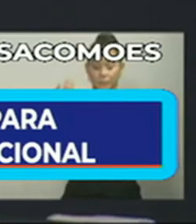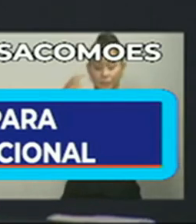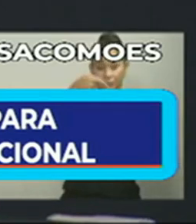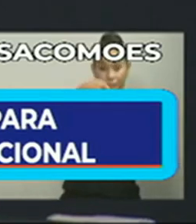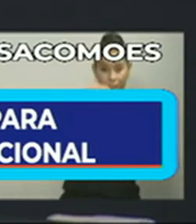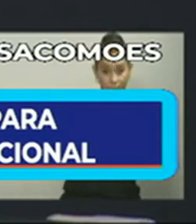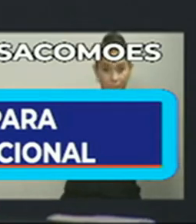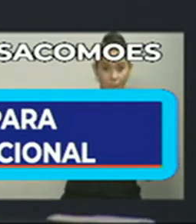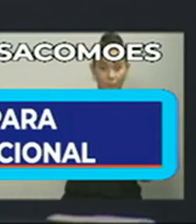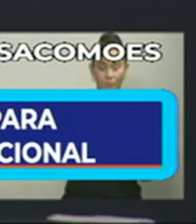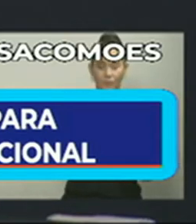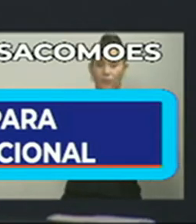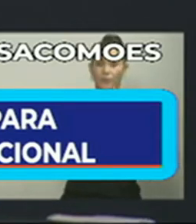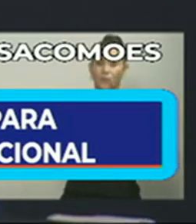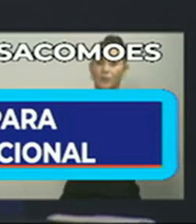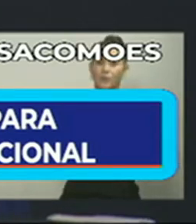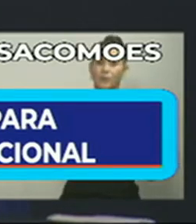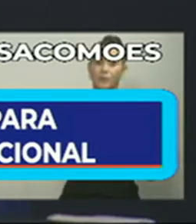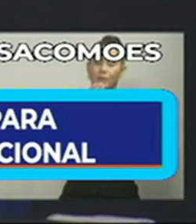de la Policía Nacional.